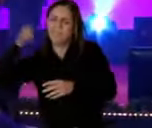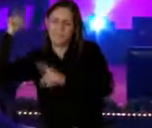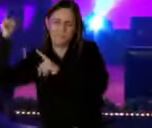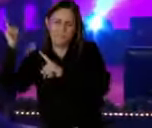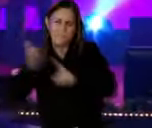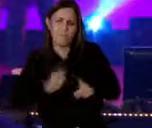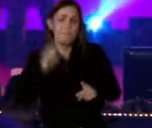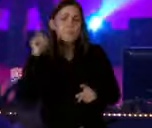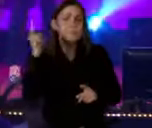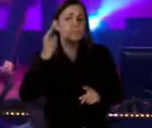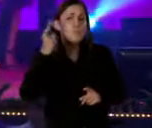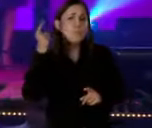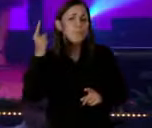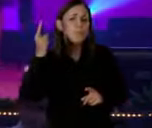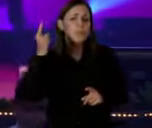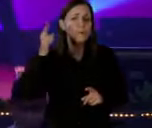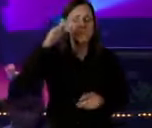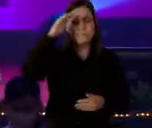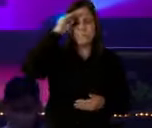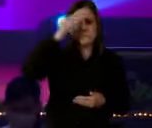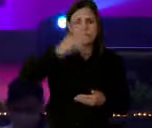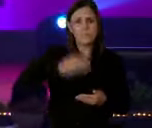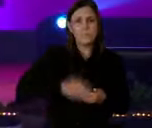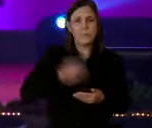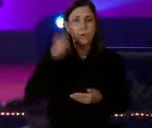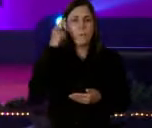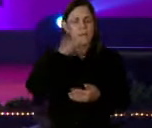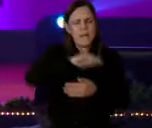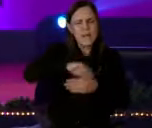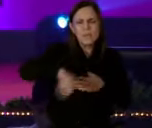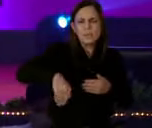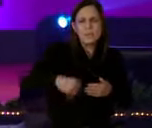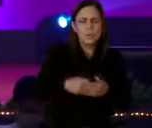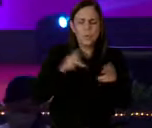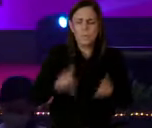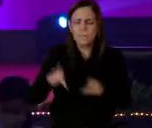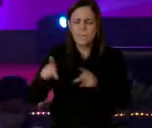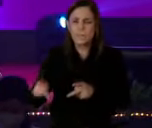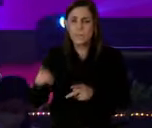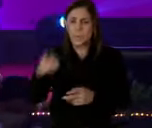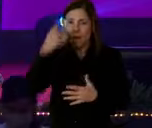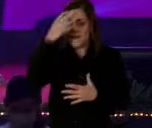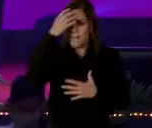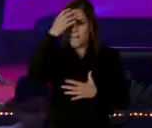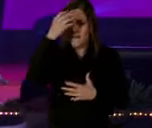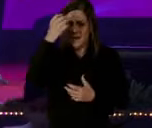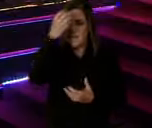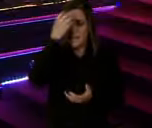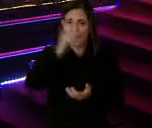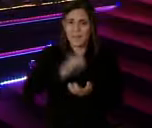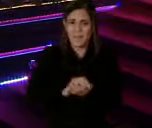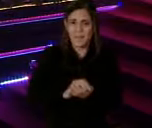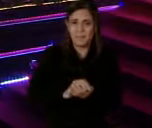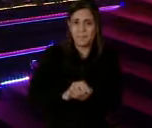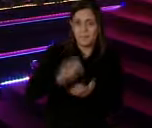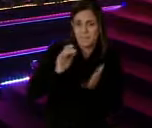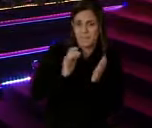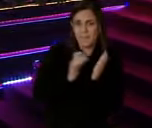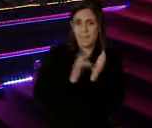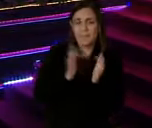unigénito para que todo aquel que en Él cree no se pierda, mas tenga vida